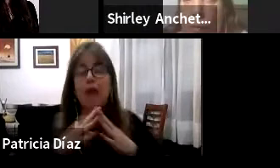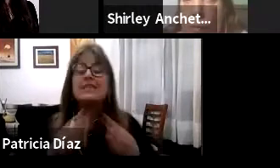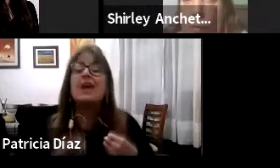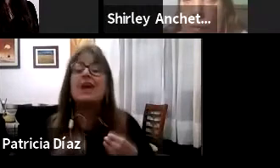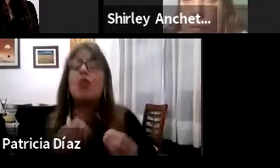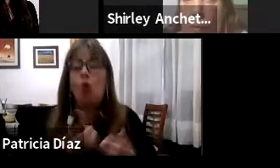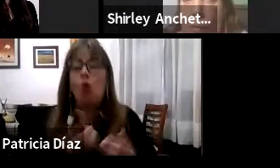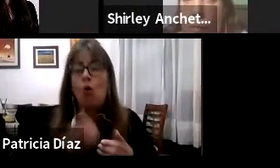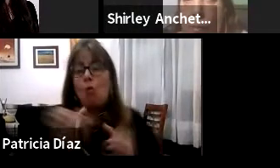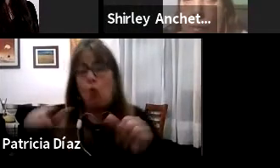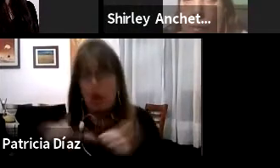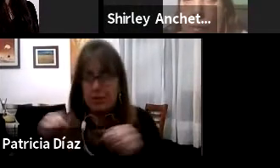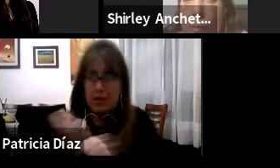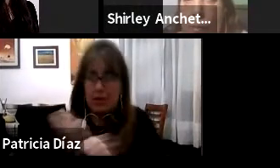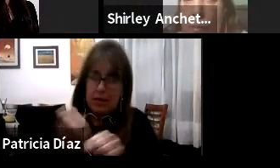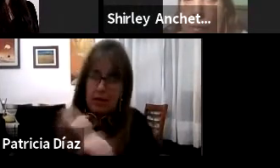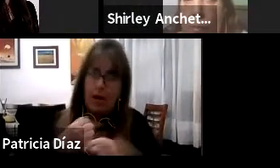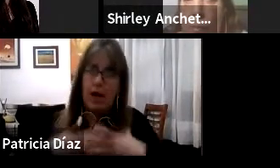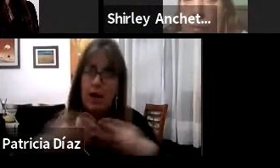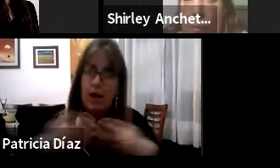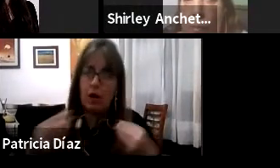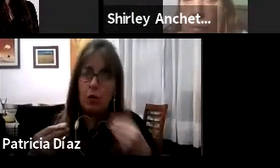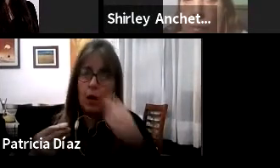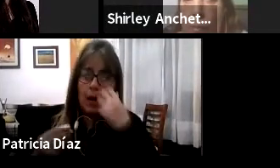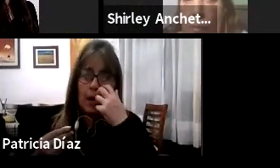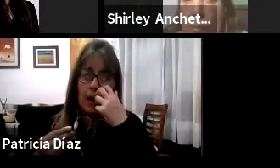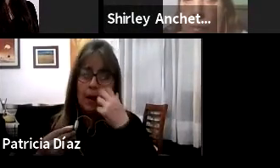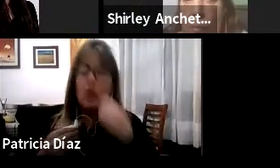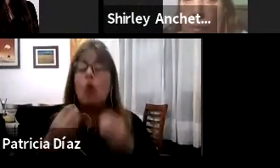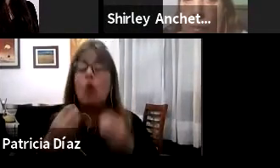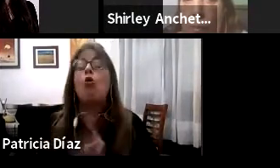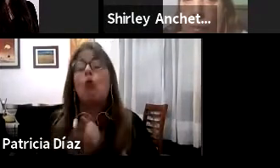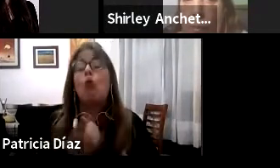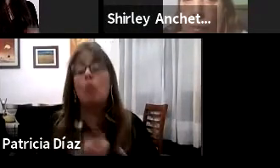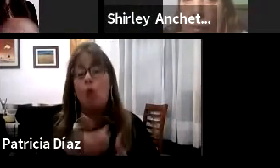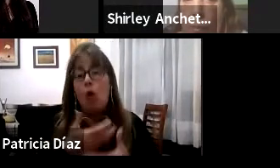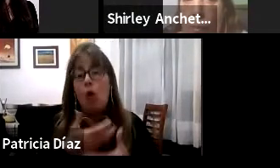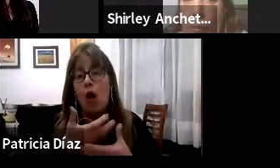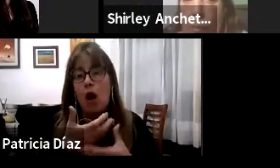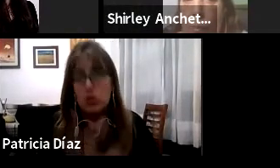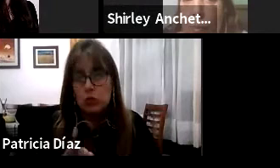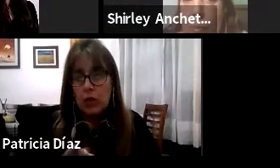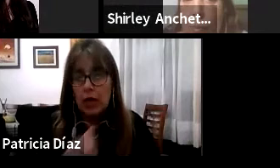bueno, ayudarles como ellos pueden hacer para ayudar a este niño a tener